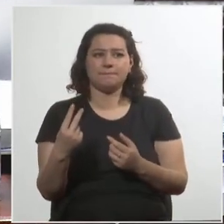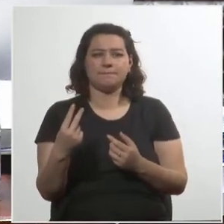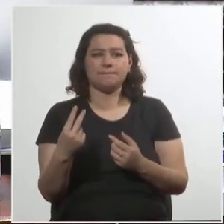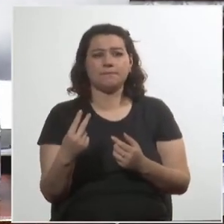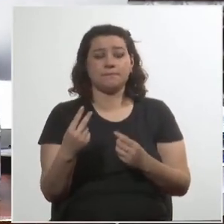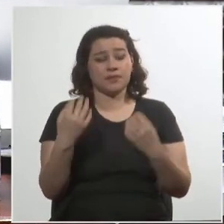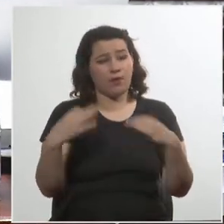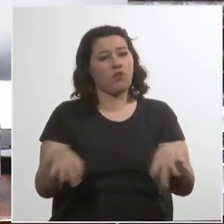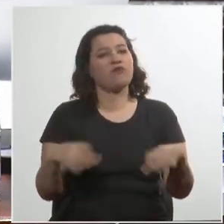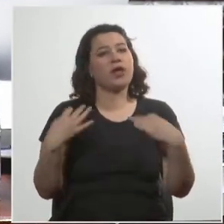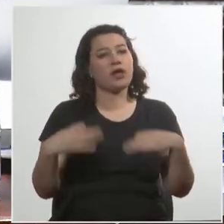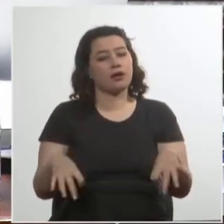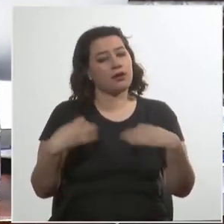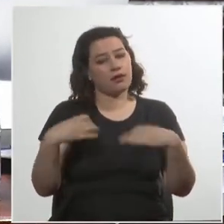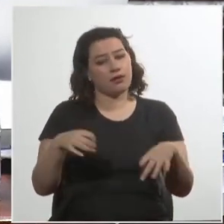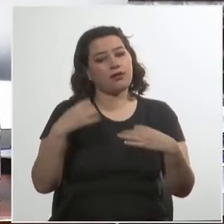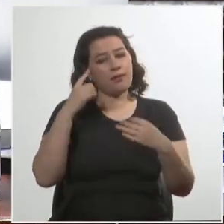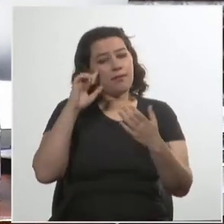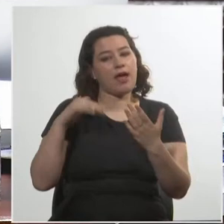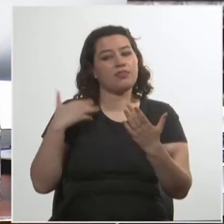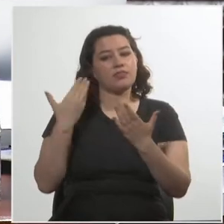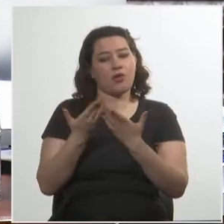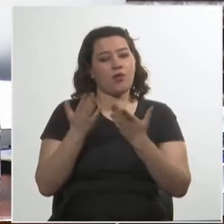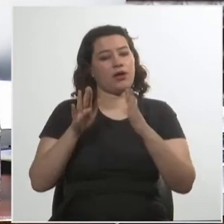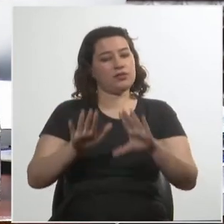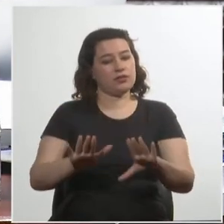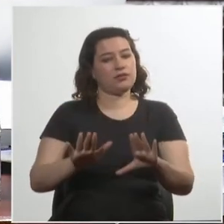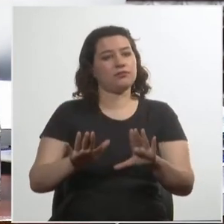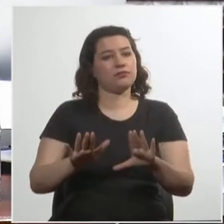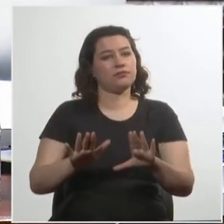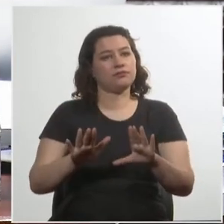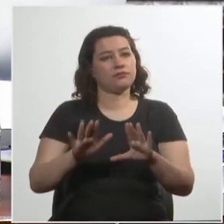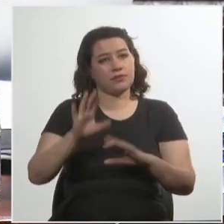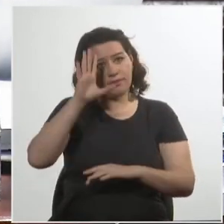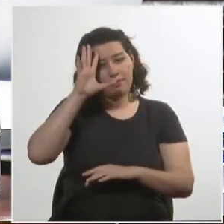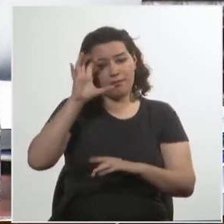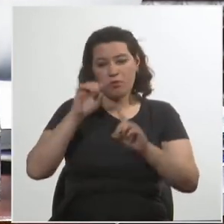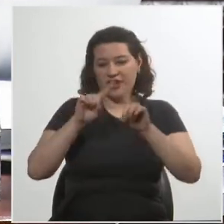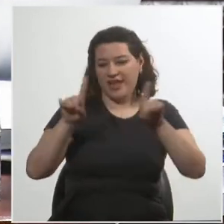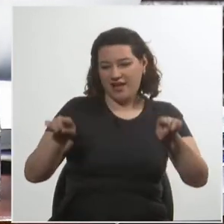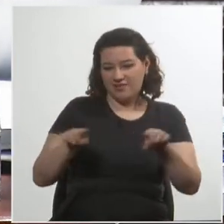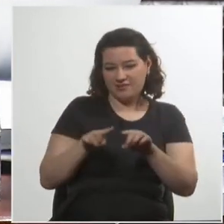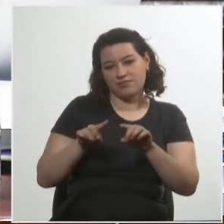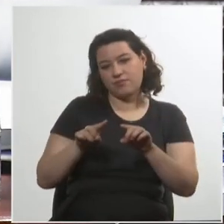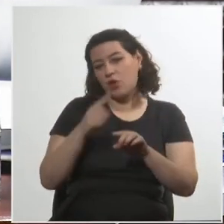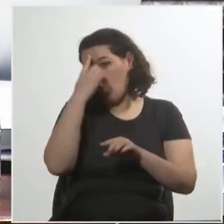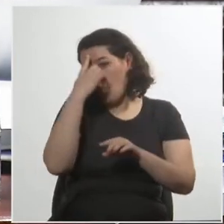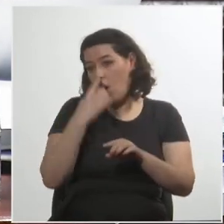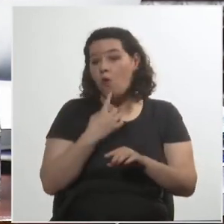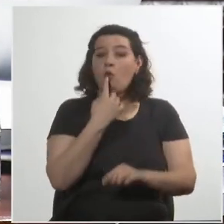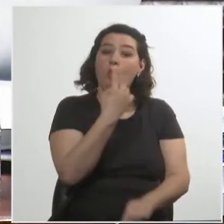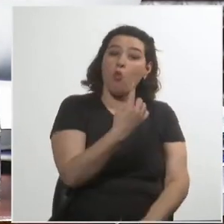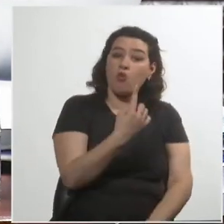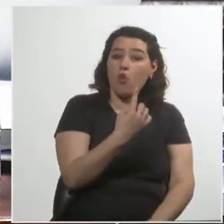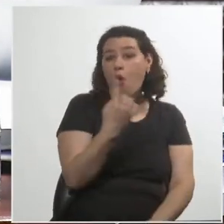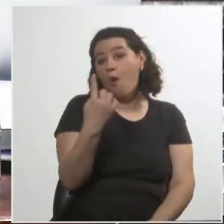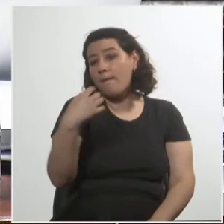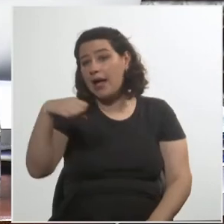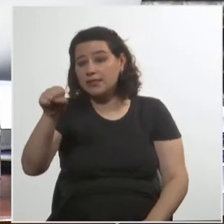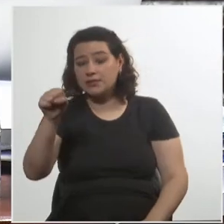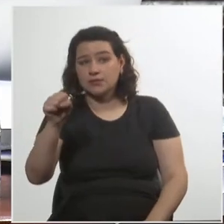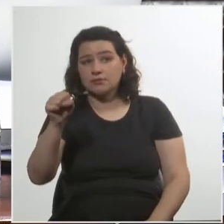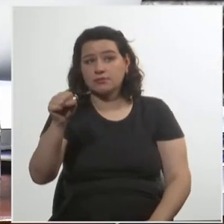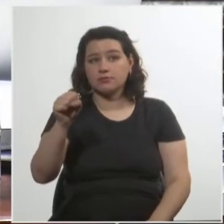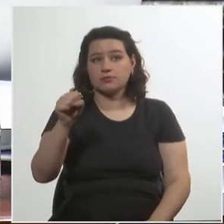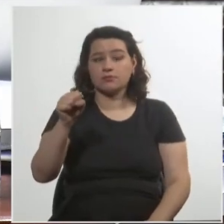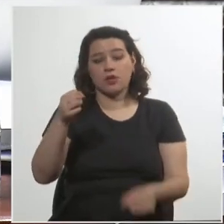y está muy bien que se plantee también estos memoriales quizás uno o más habilita que sean